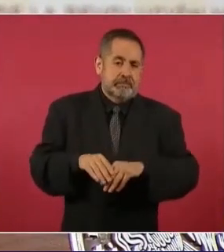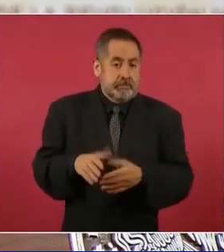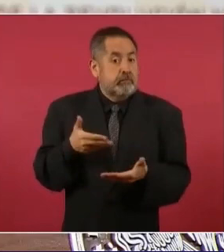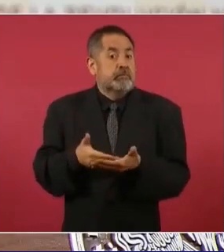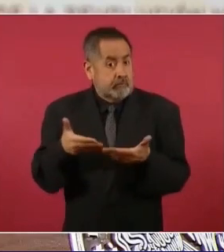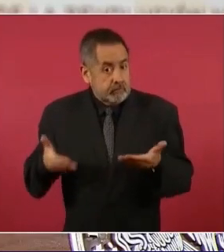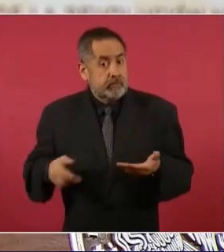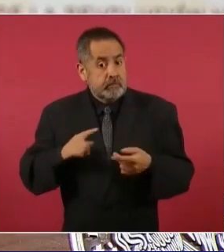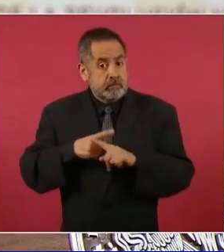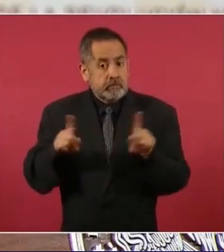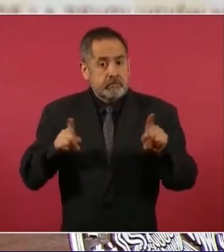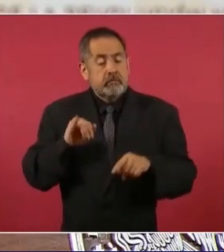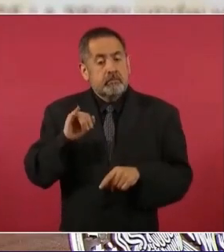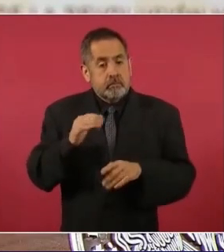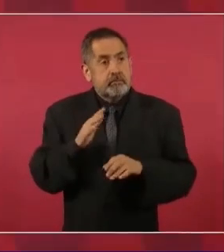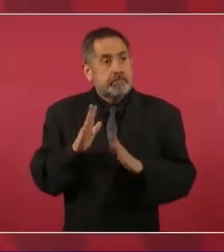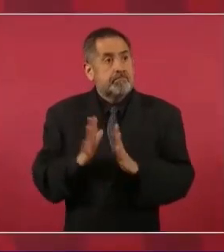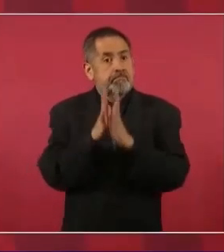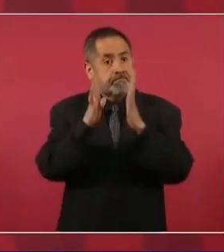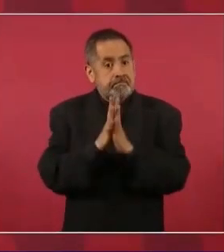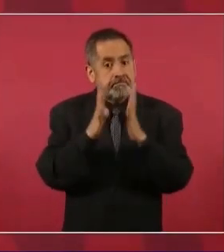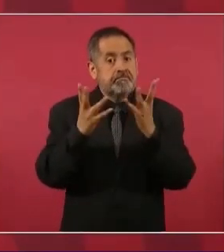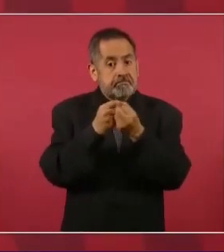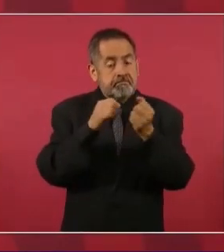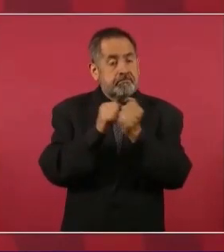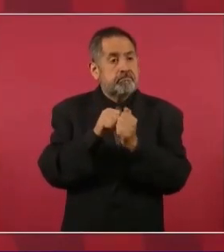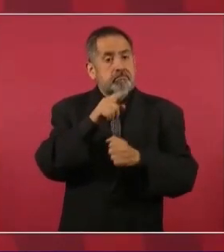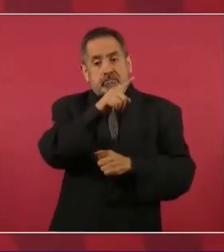sí están participando más.